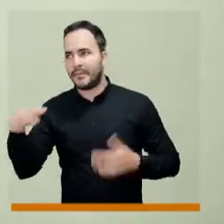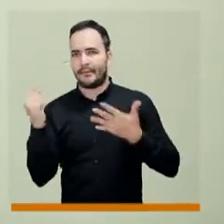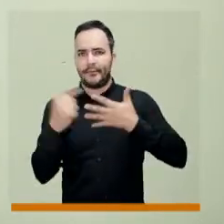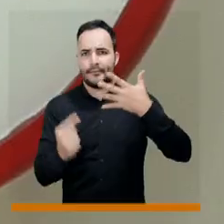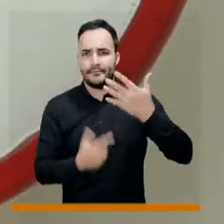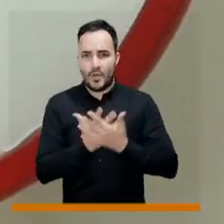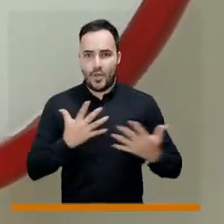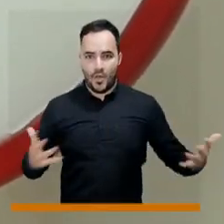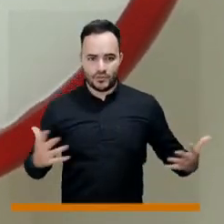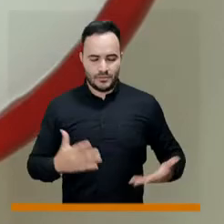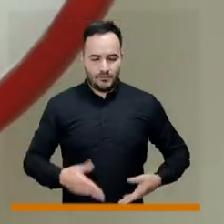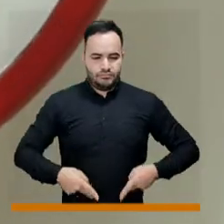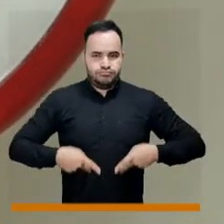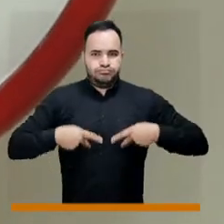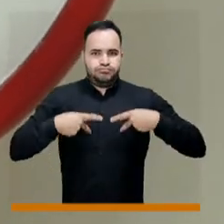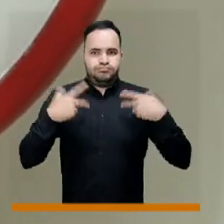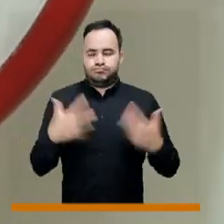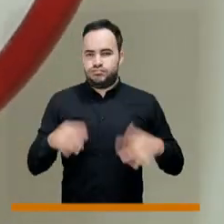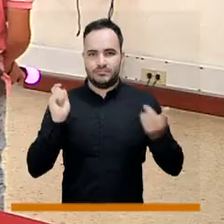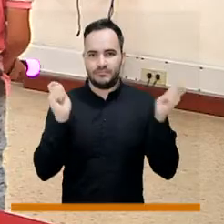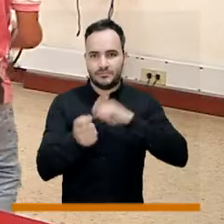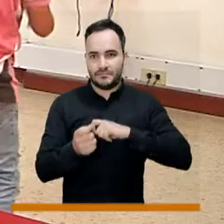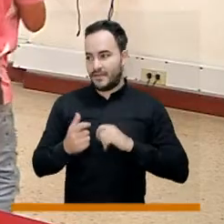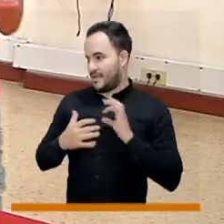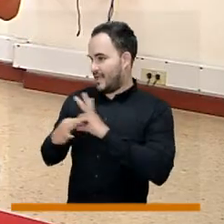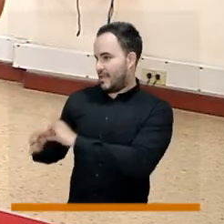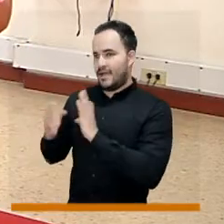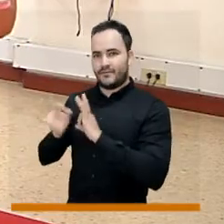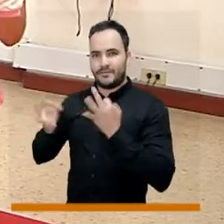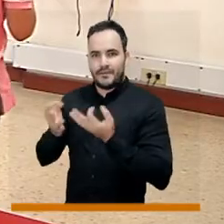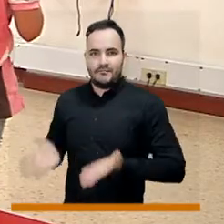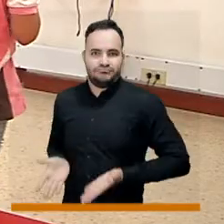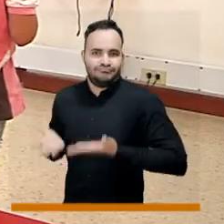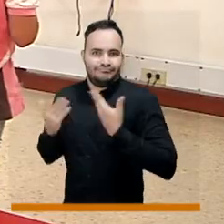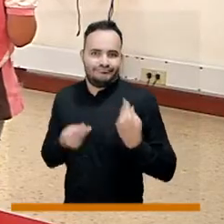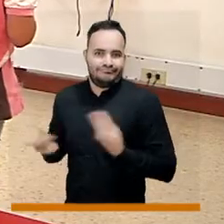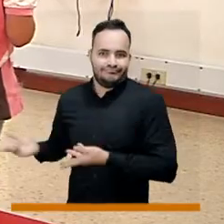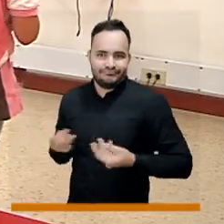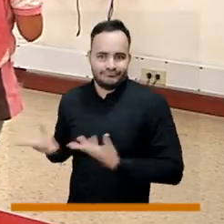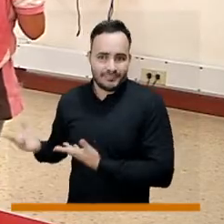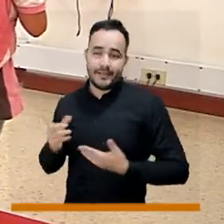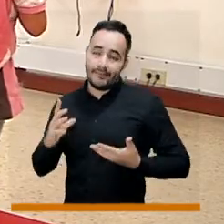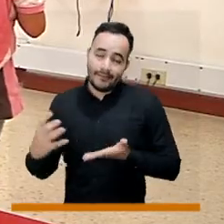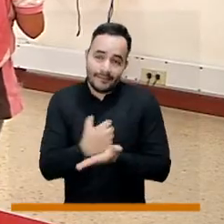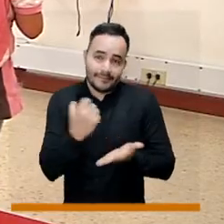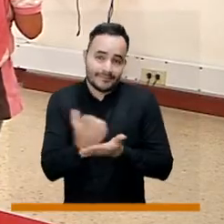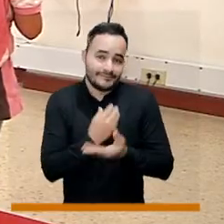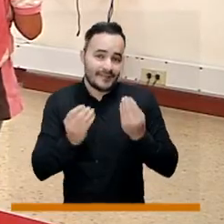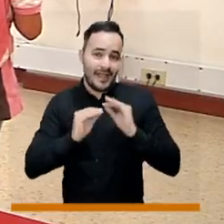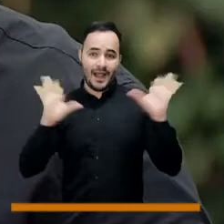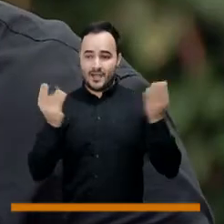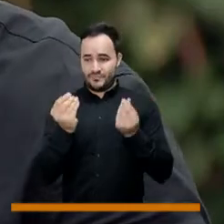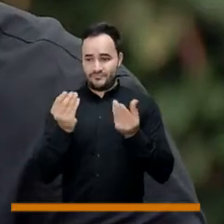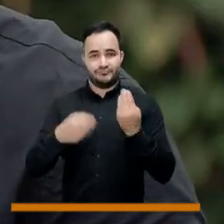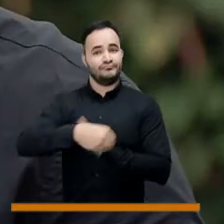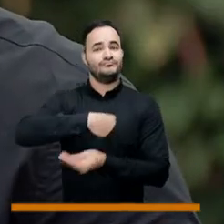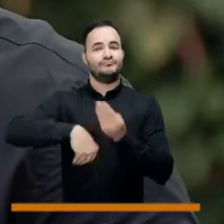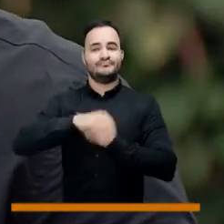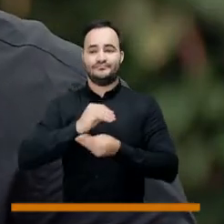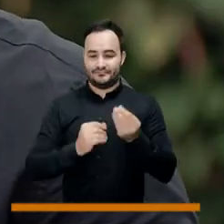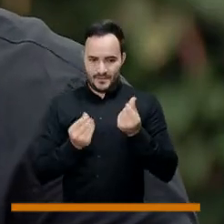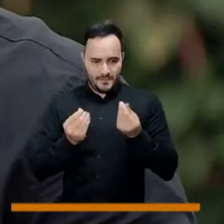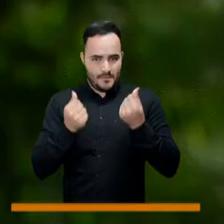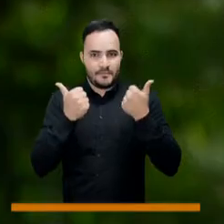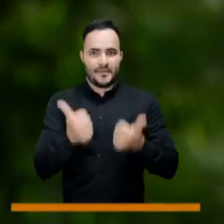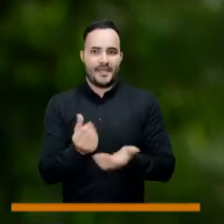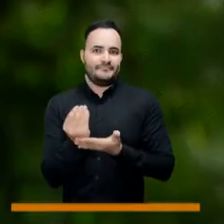puede transformar su vida y puede transformar la vida de su familia y que por obvias razones le va a generar rentabilidad, le va a generar desarrollo